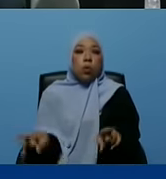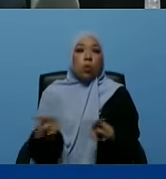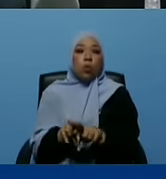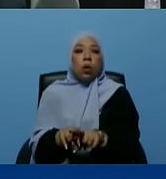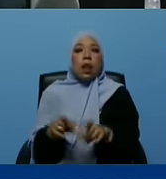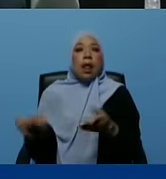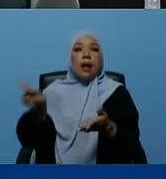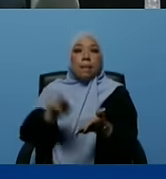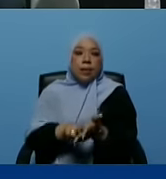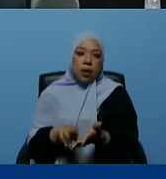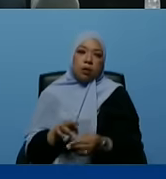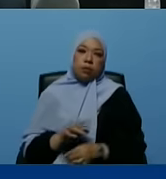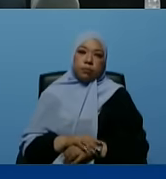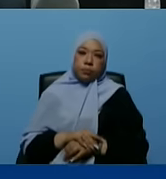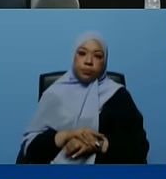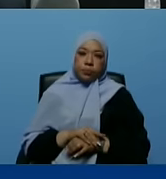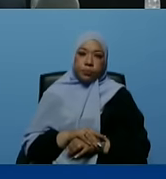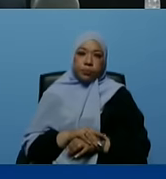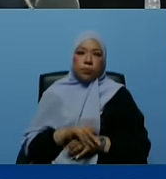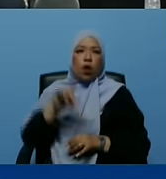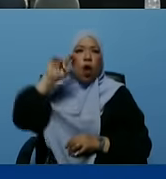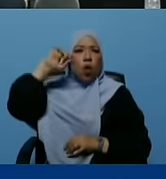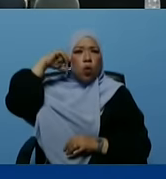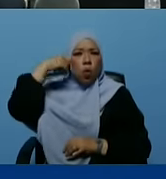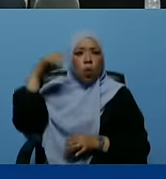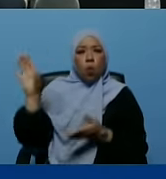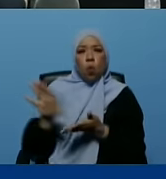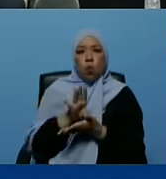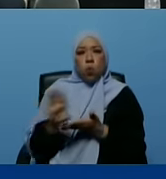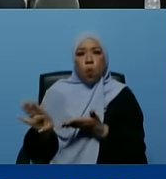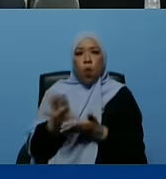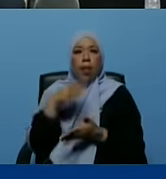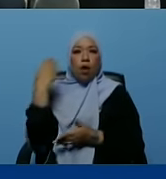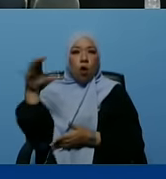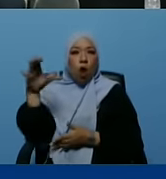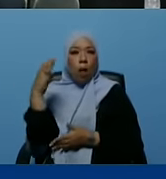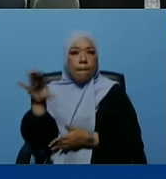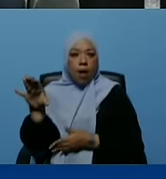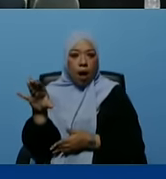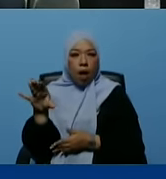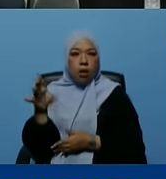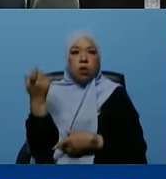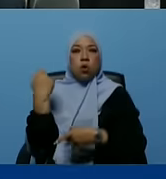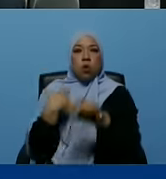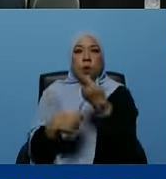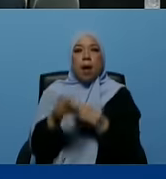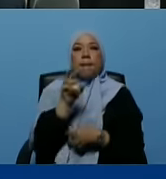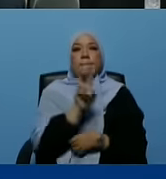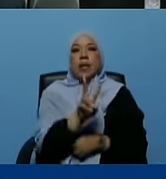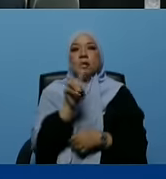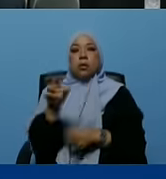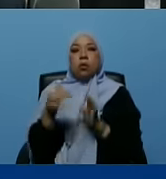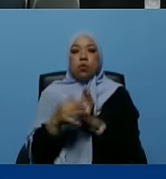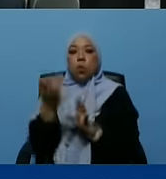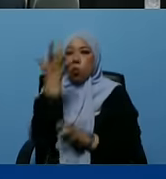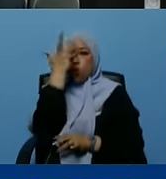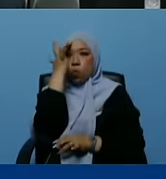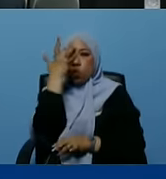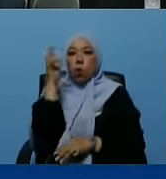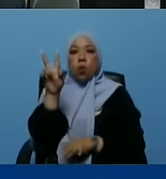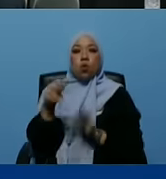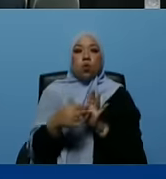Pero se repiten. ¿Ustedes se acuerdan del concierto de Cúcuta, 22 de febrero del